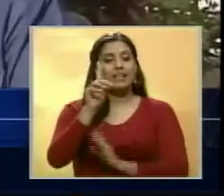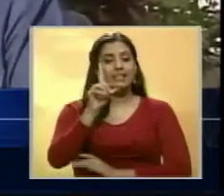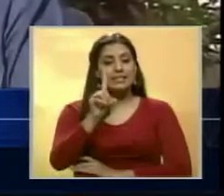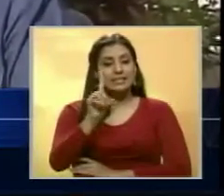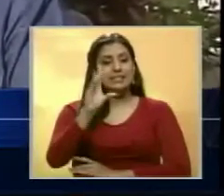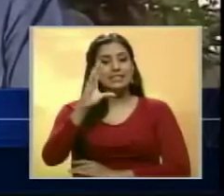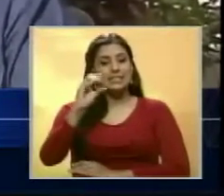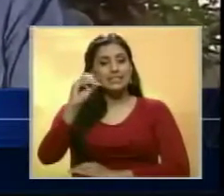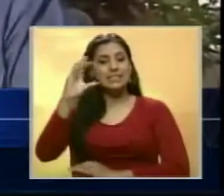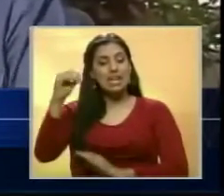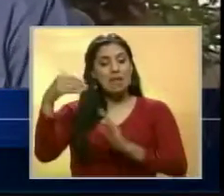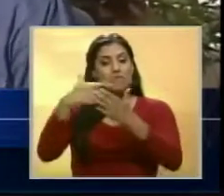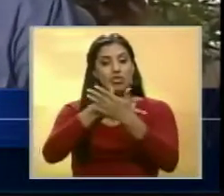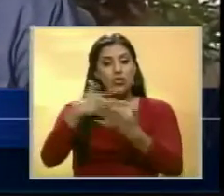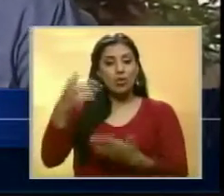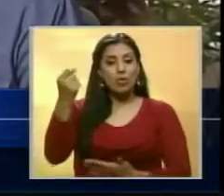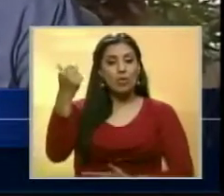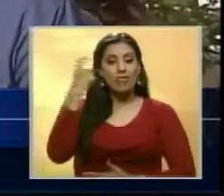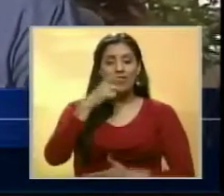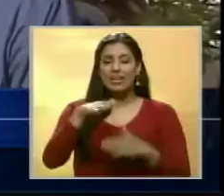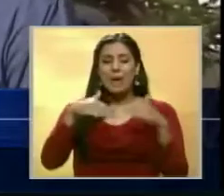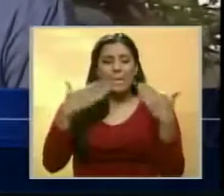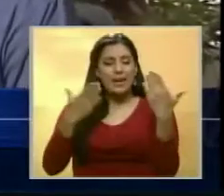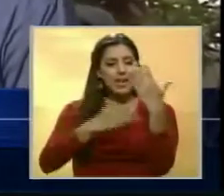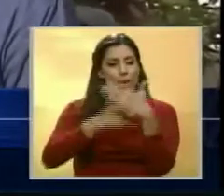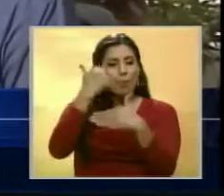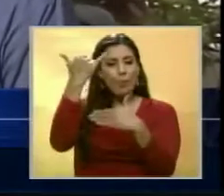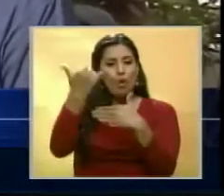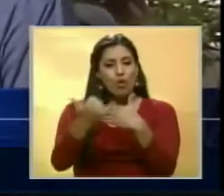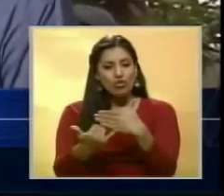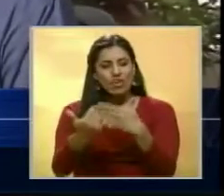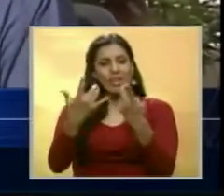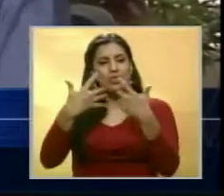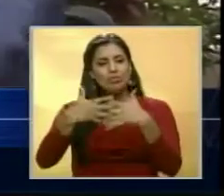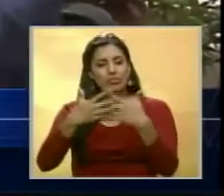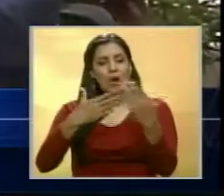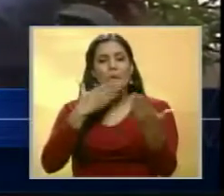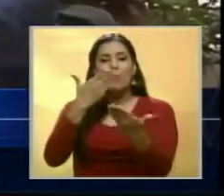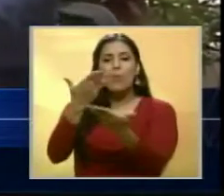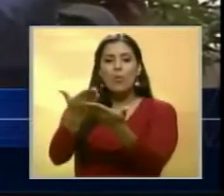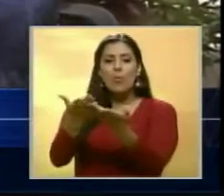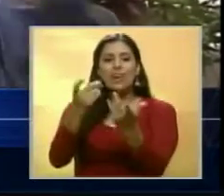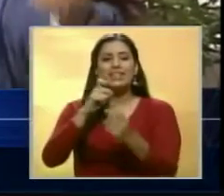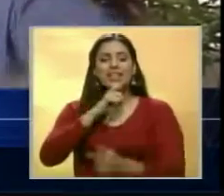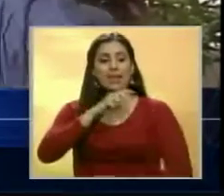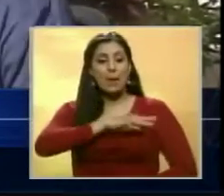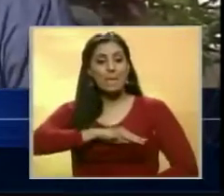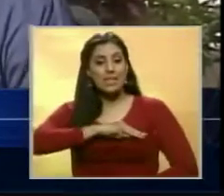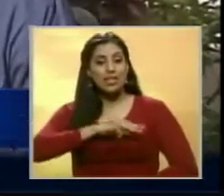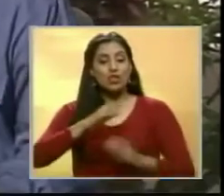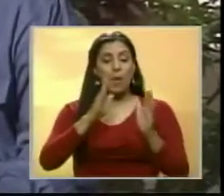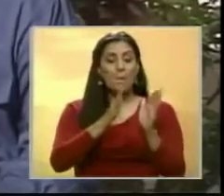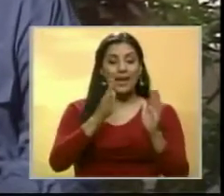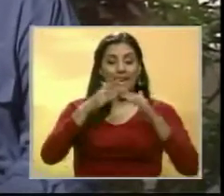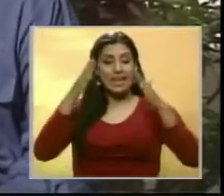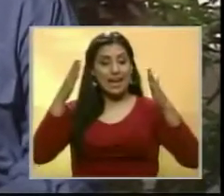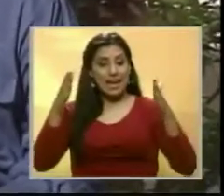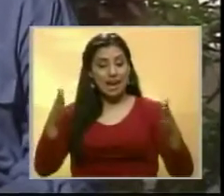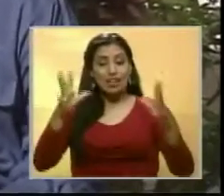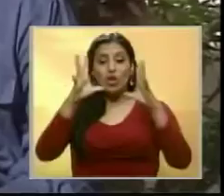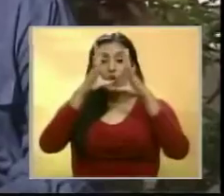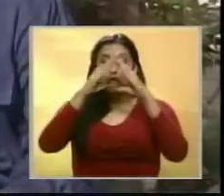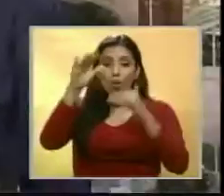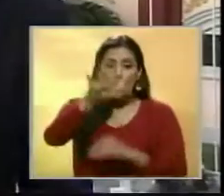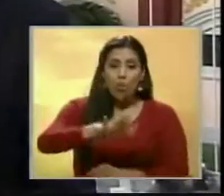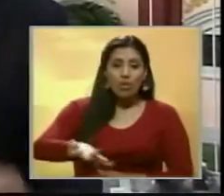3.100 millones de bolívares para proyectos productivos presentados por las misiones y Gran Misión en todo